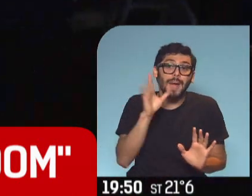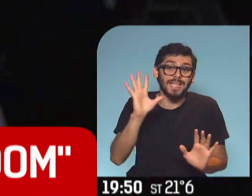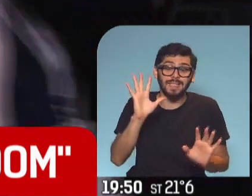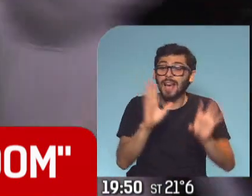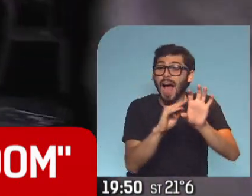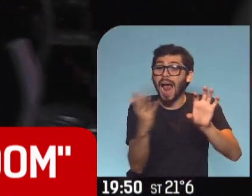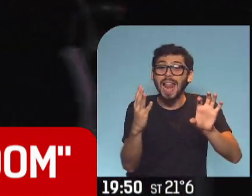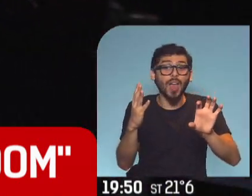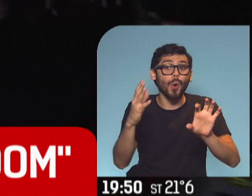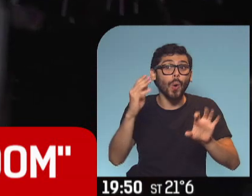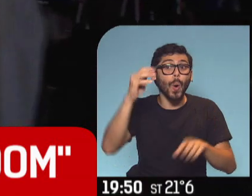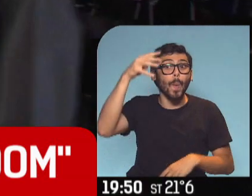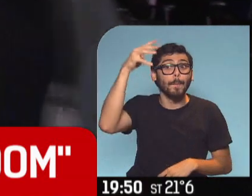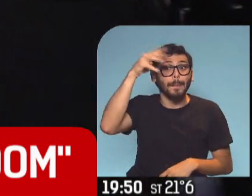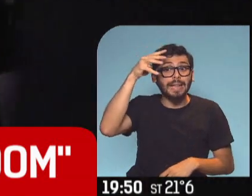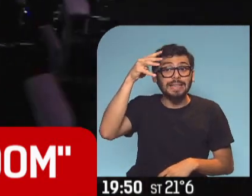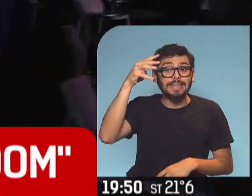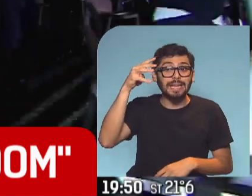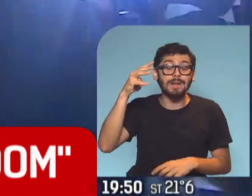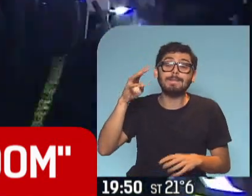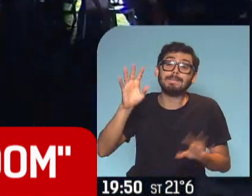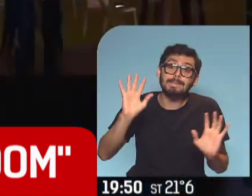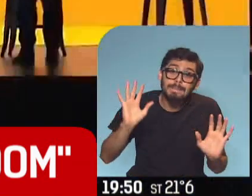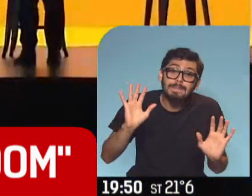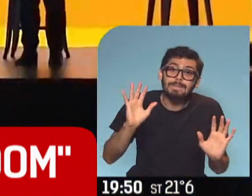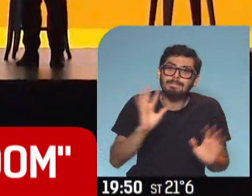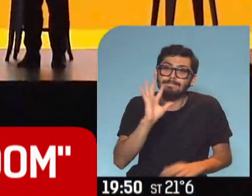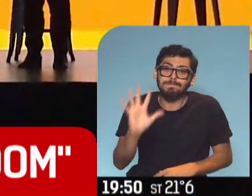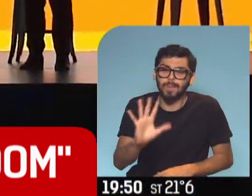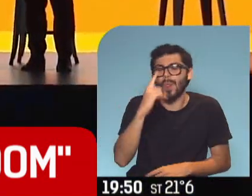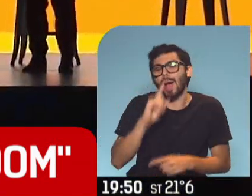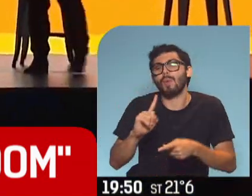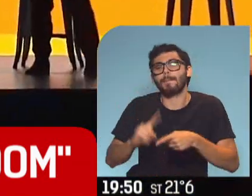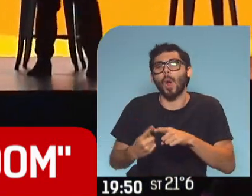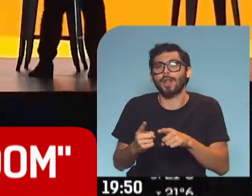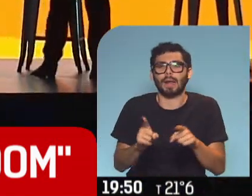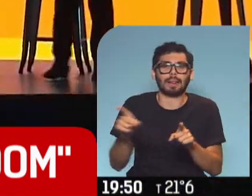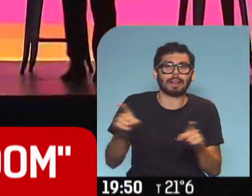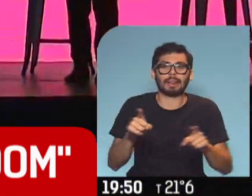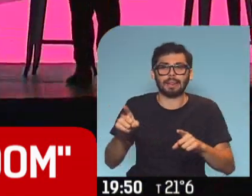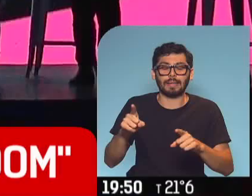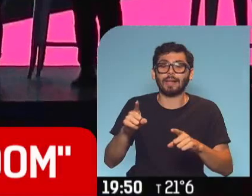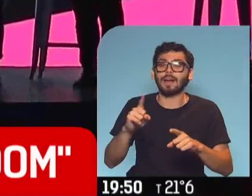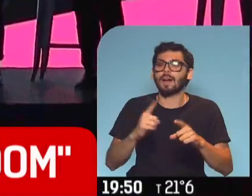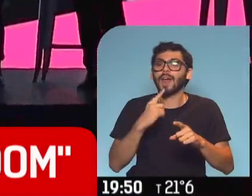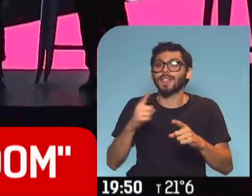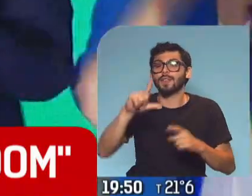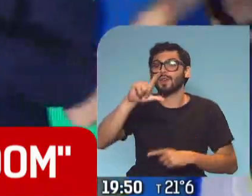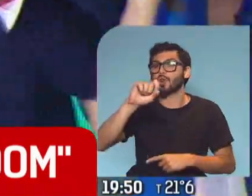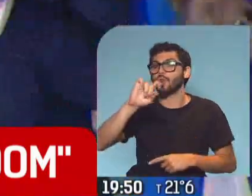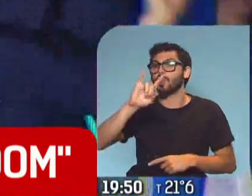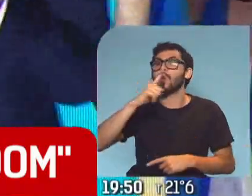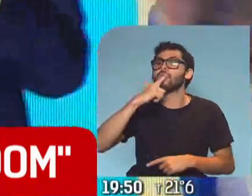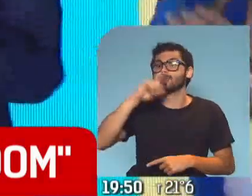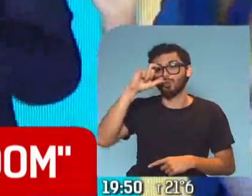lado es Patricia Bullrich. Ajá, bueno. Y después las sospechas eran políticas, ¿no? Dicen. De los que están ahí, el más complicado con Macri es Lustó, pero bueno. Seguiremos